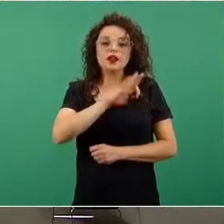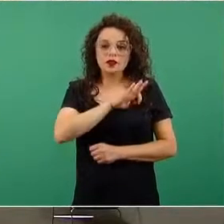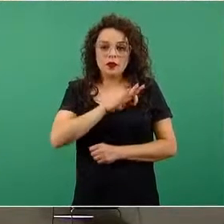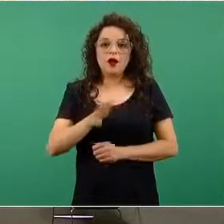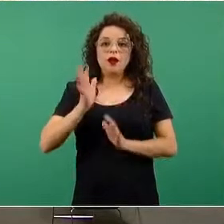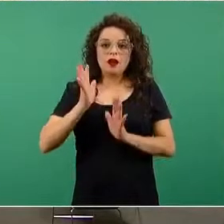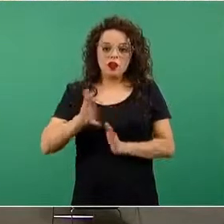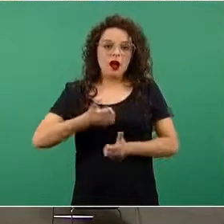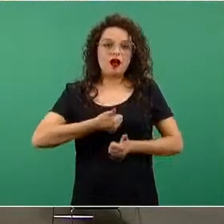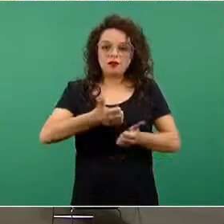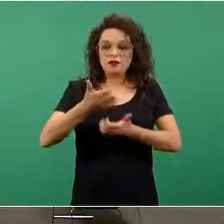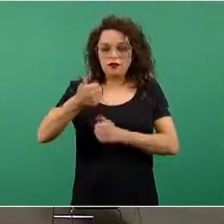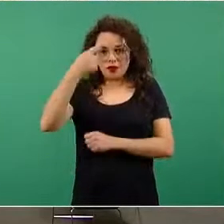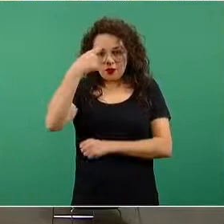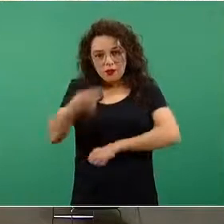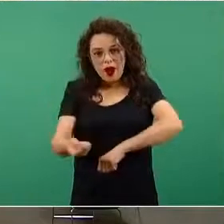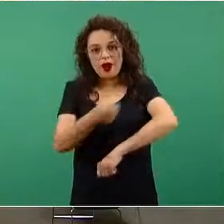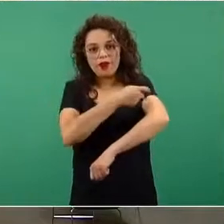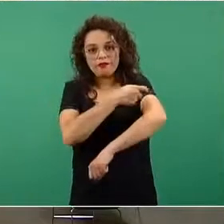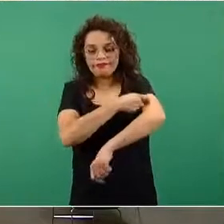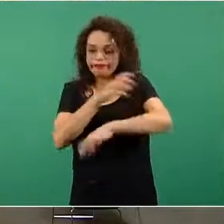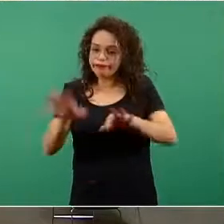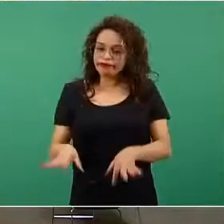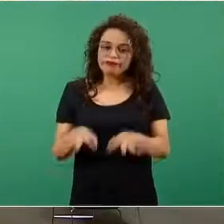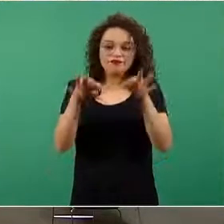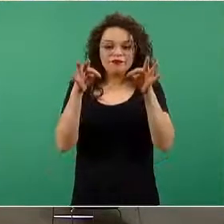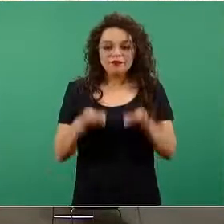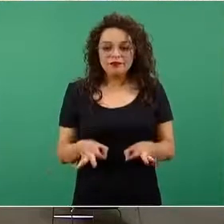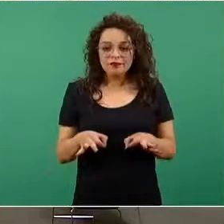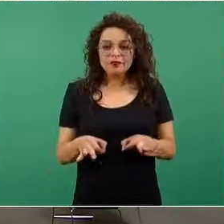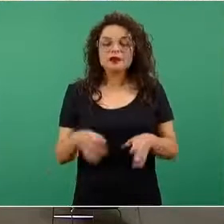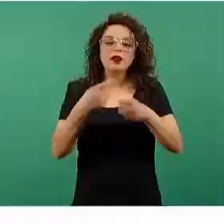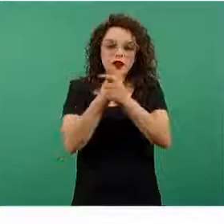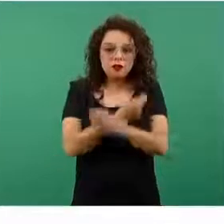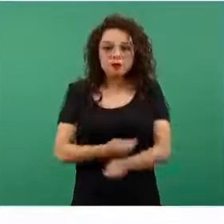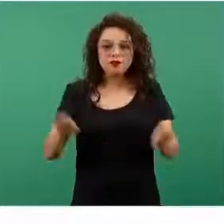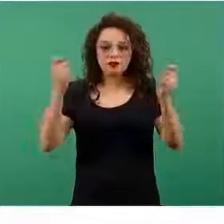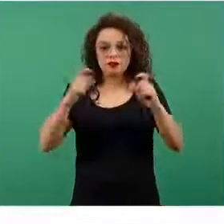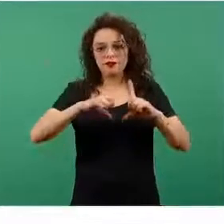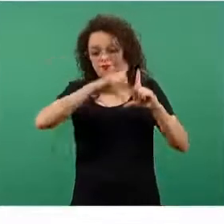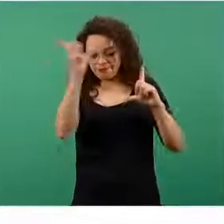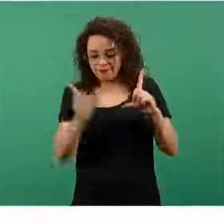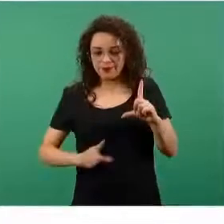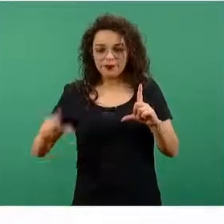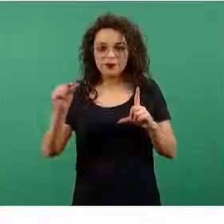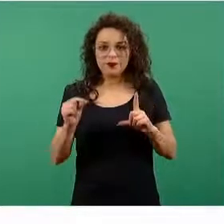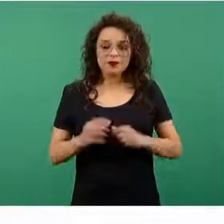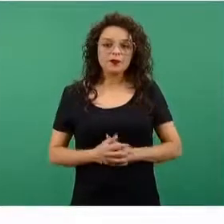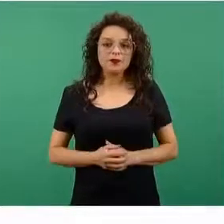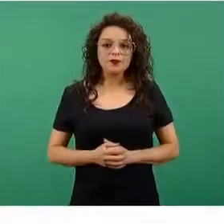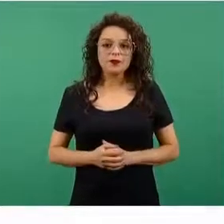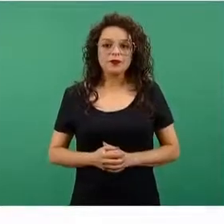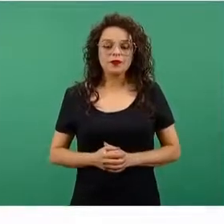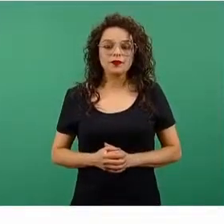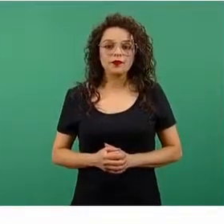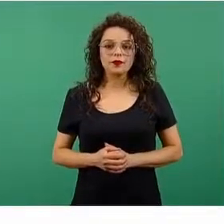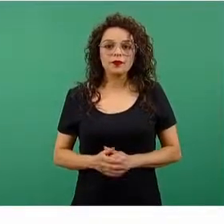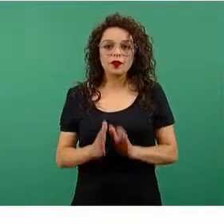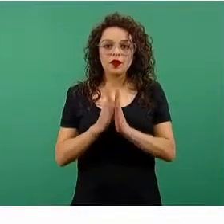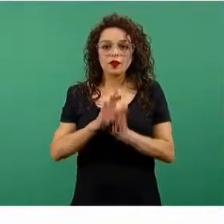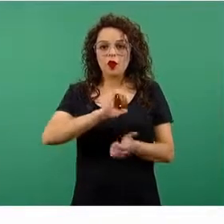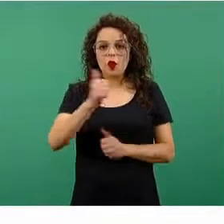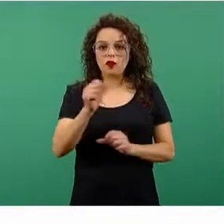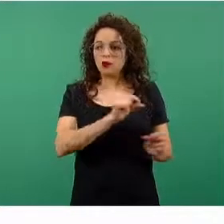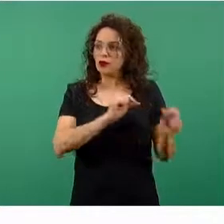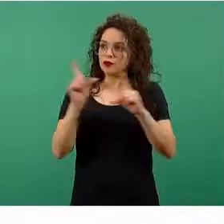ponerlas en tiempo y forma y estarlas distribuyendo en la población. Si me pasa la siguiente, por favor.